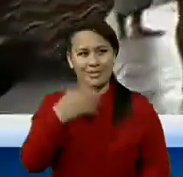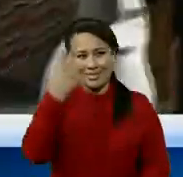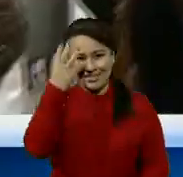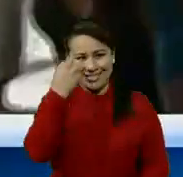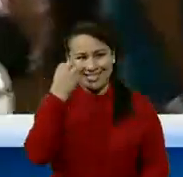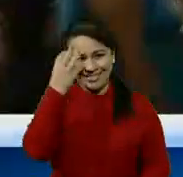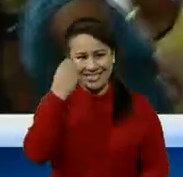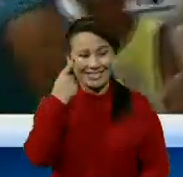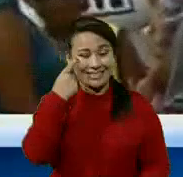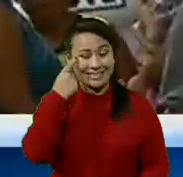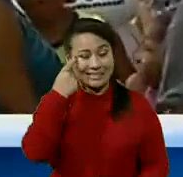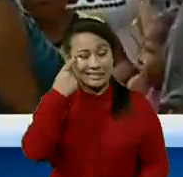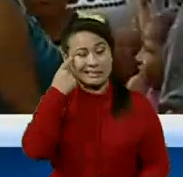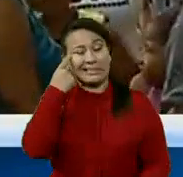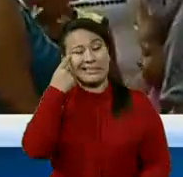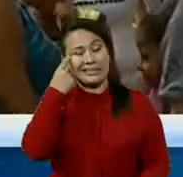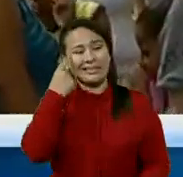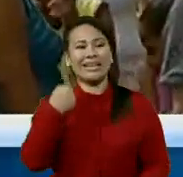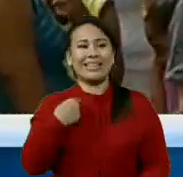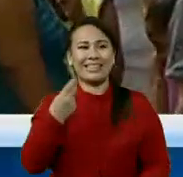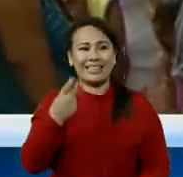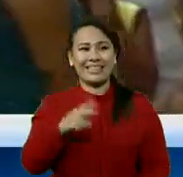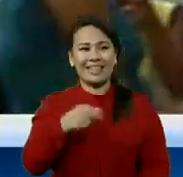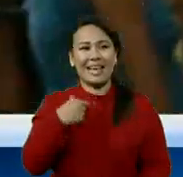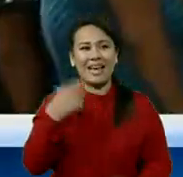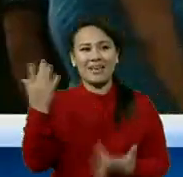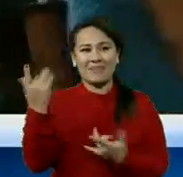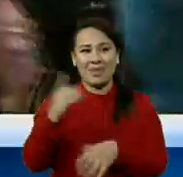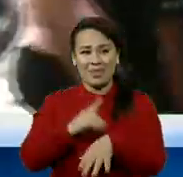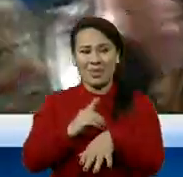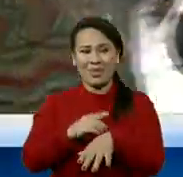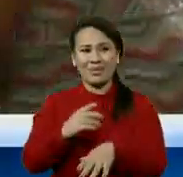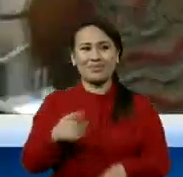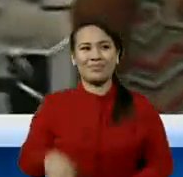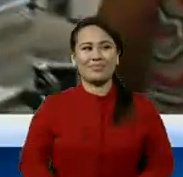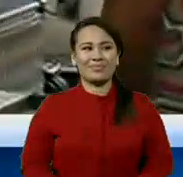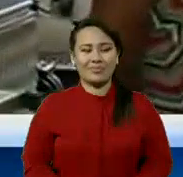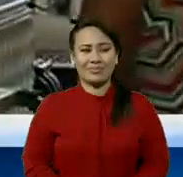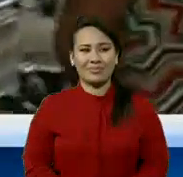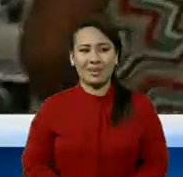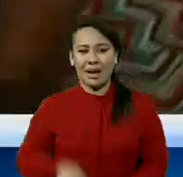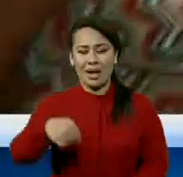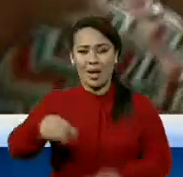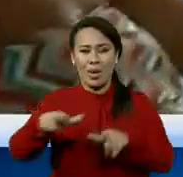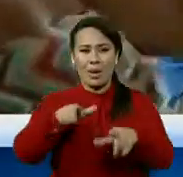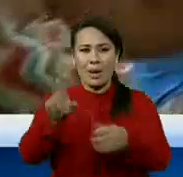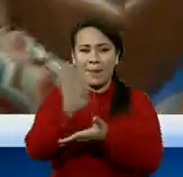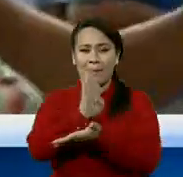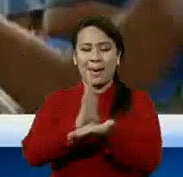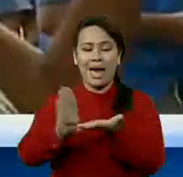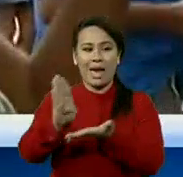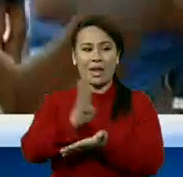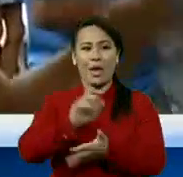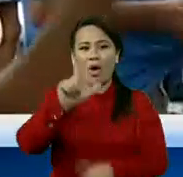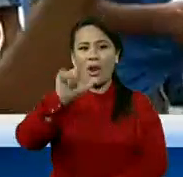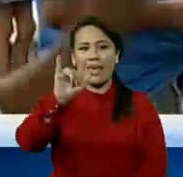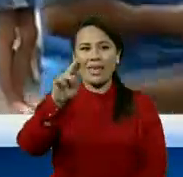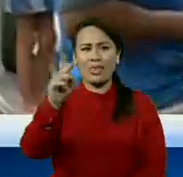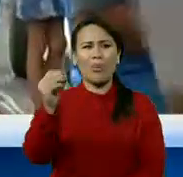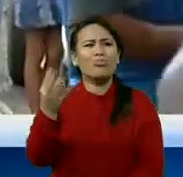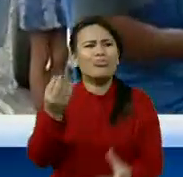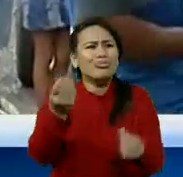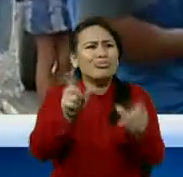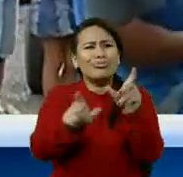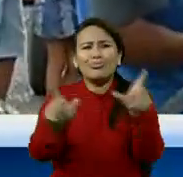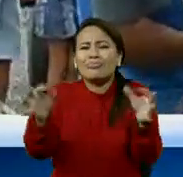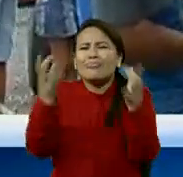china. ¿También se ha visto afectada? Sí, estoy esperando que me atiendan. Muchas gracias. A ver, dicen que en Barrio Lindo, en este sector donde estamos ubicados, hay un repunte